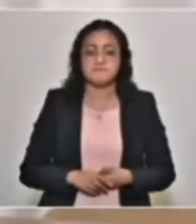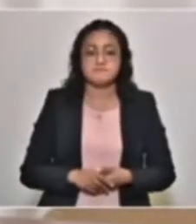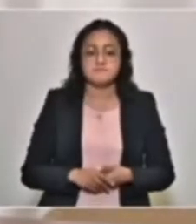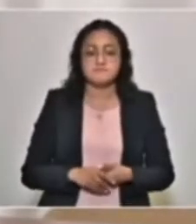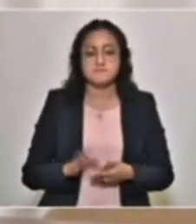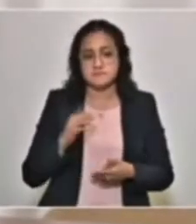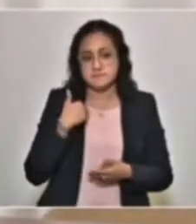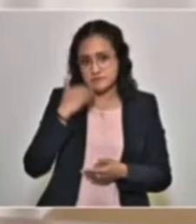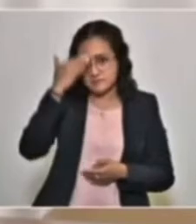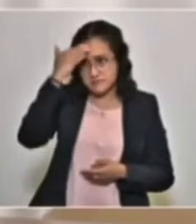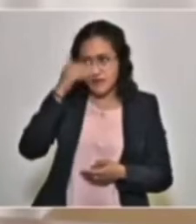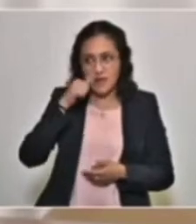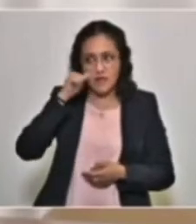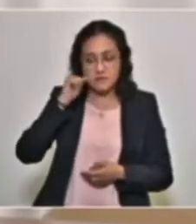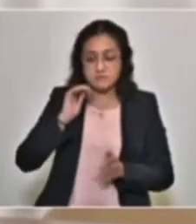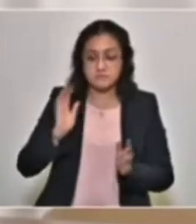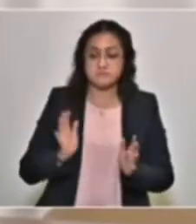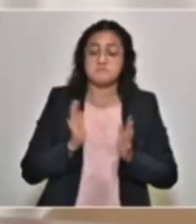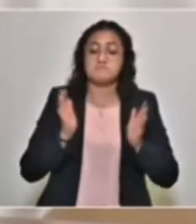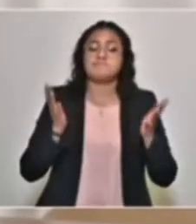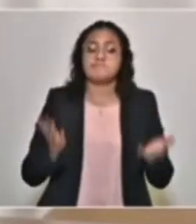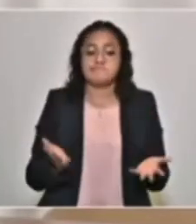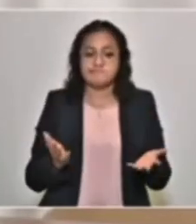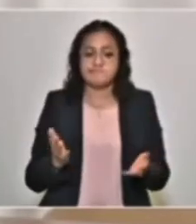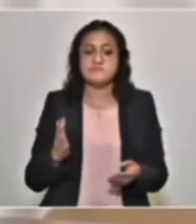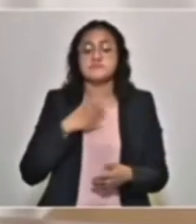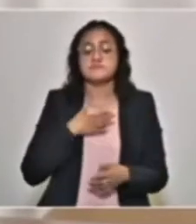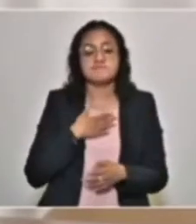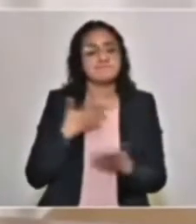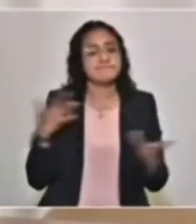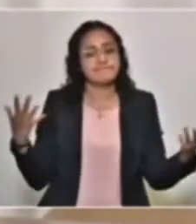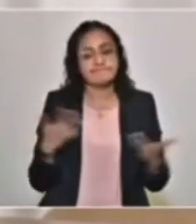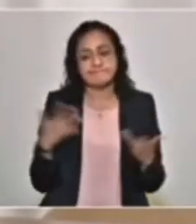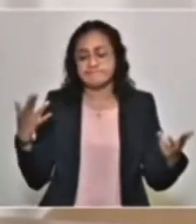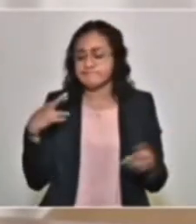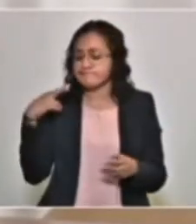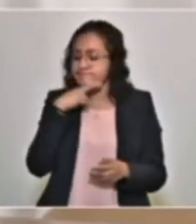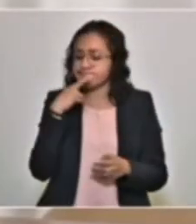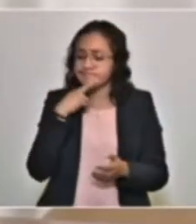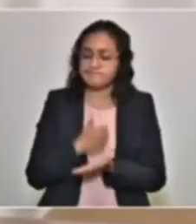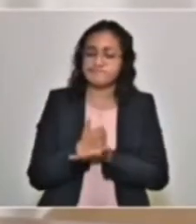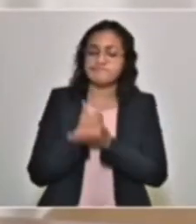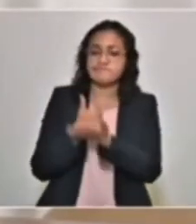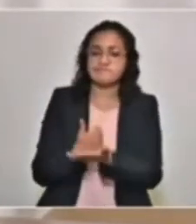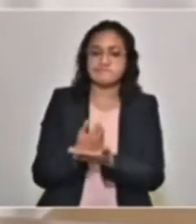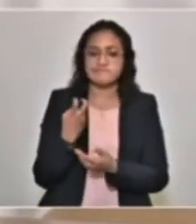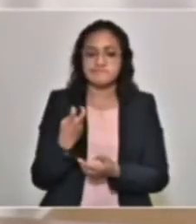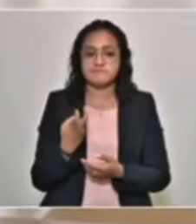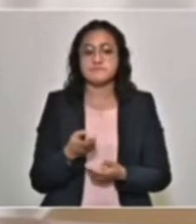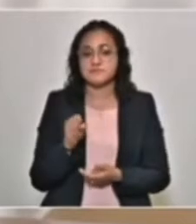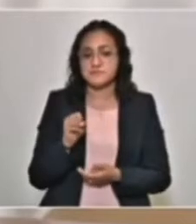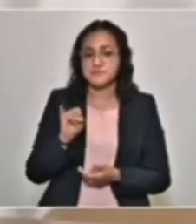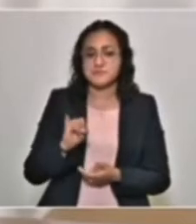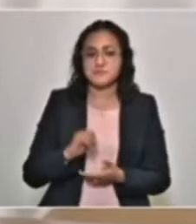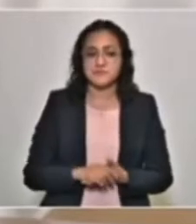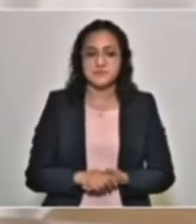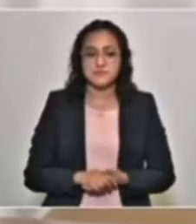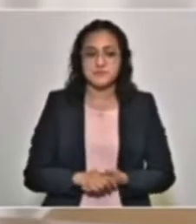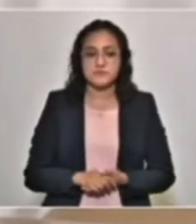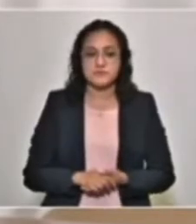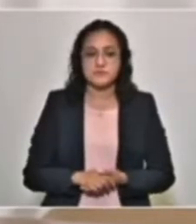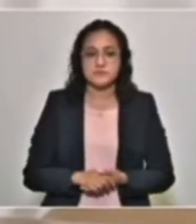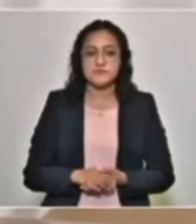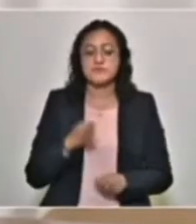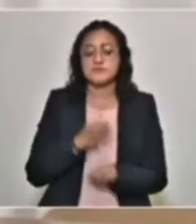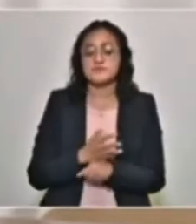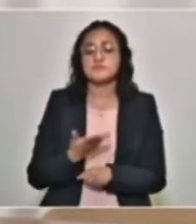Ya lo sabíamos el día de ayer y ya estábamos actuando en consecuencia. Sí, ya